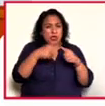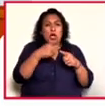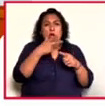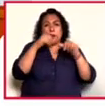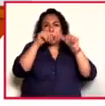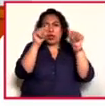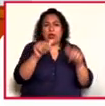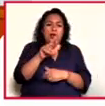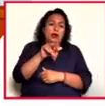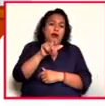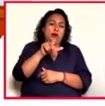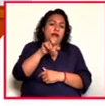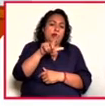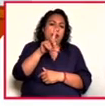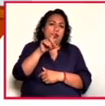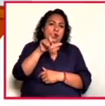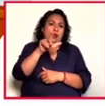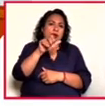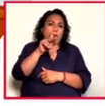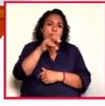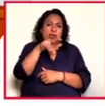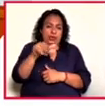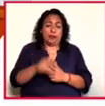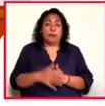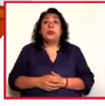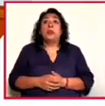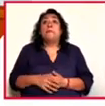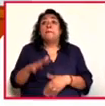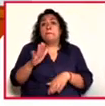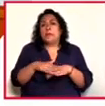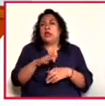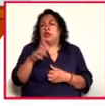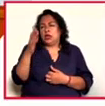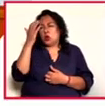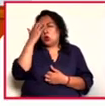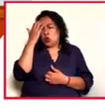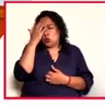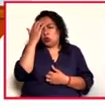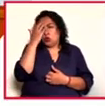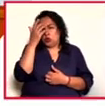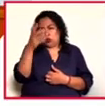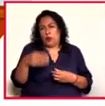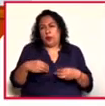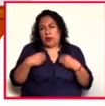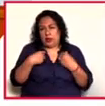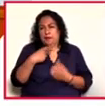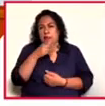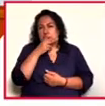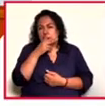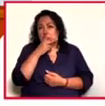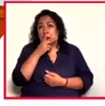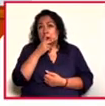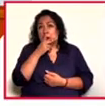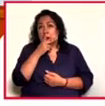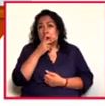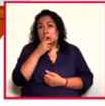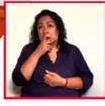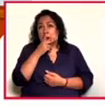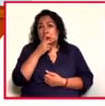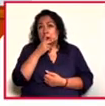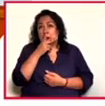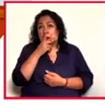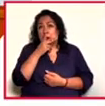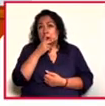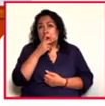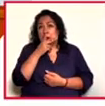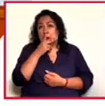Peña. Lo que más reconozco de la vida de mi papá, que nació en condiciones